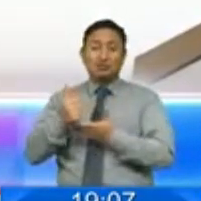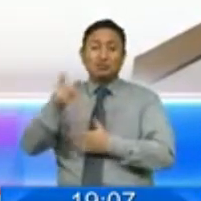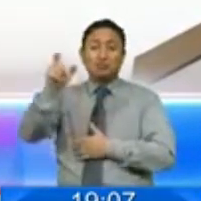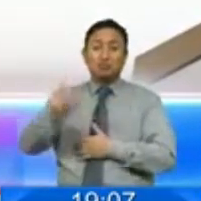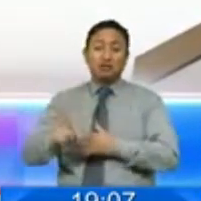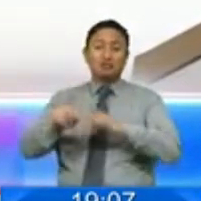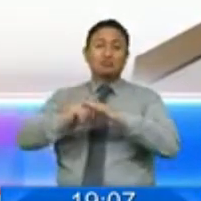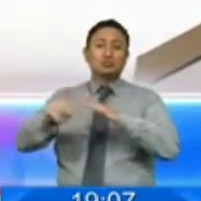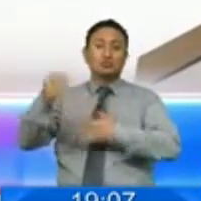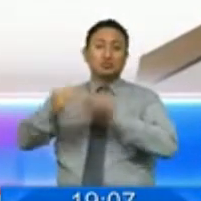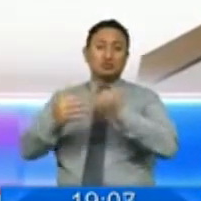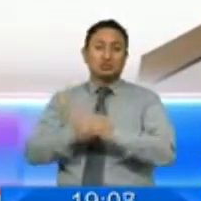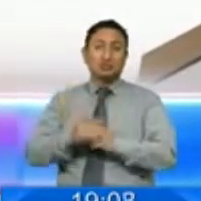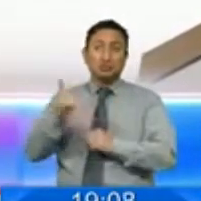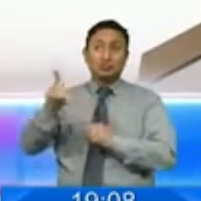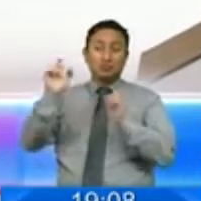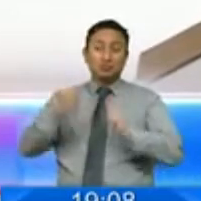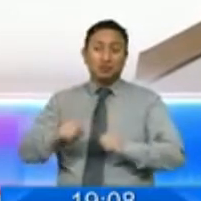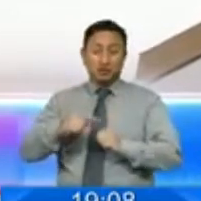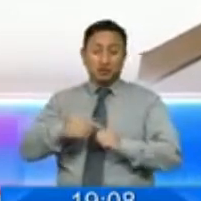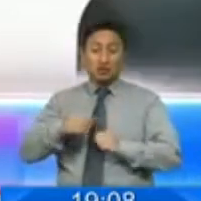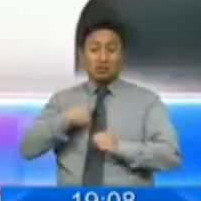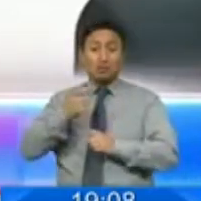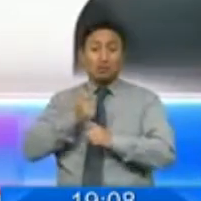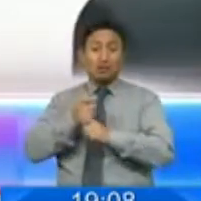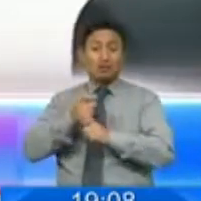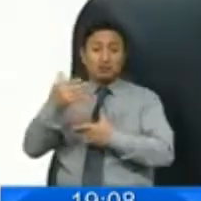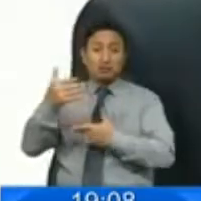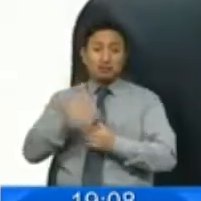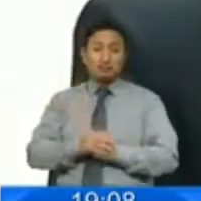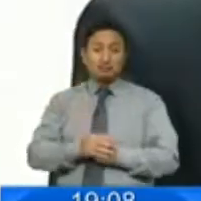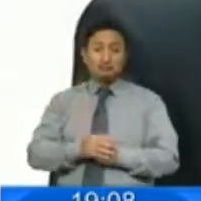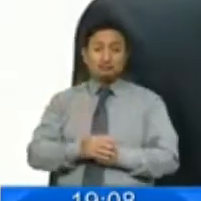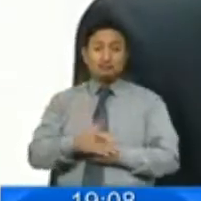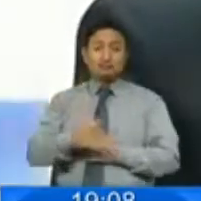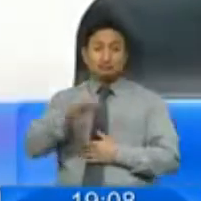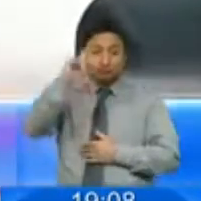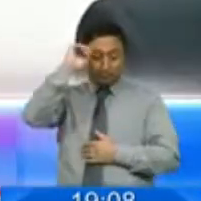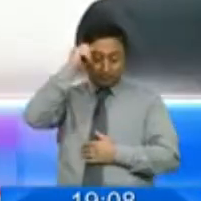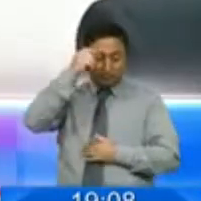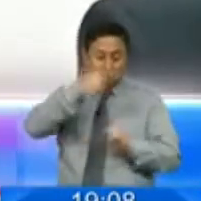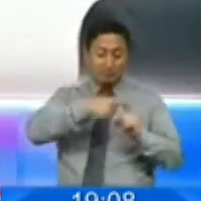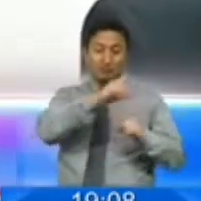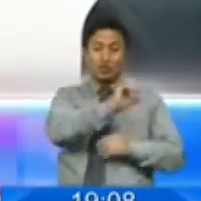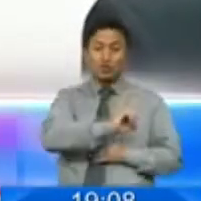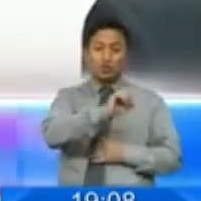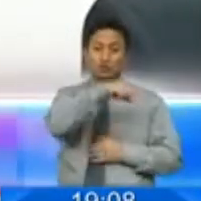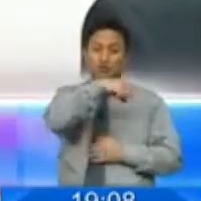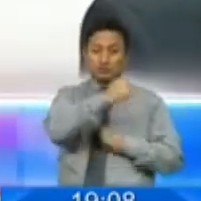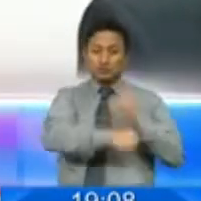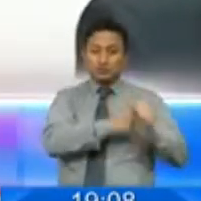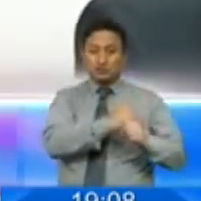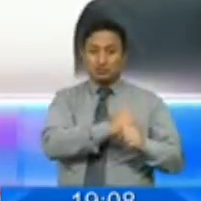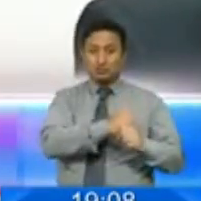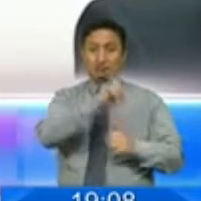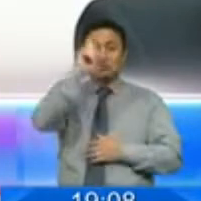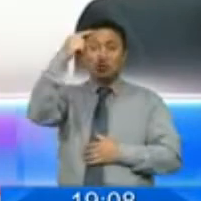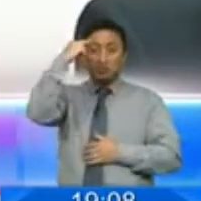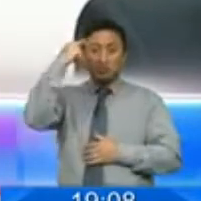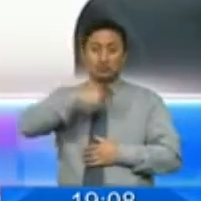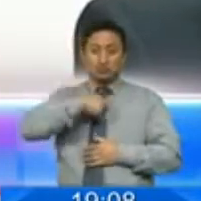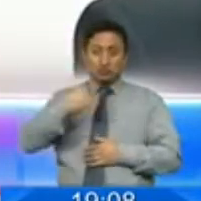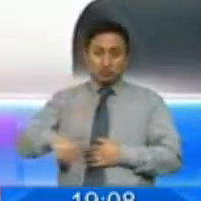de la justicia se haga parecer un perseguido político. Recordemos que a inicios del mes de octubre de este año, el gobierno chino